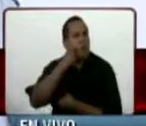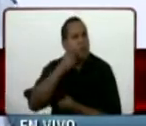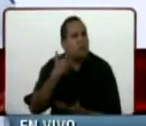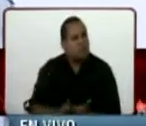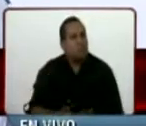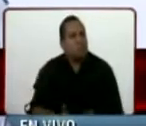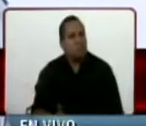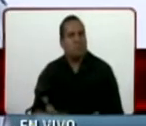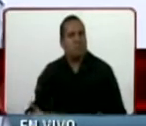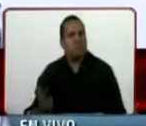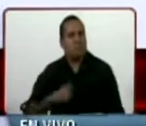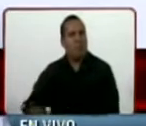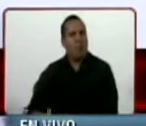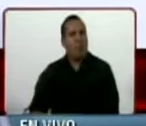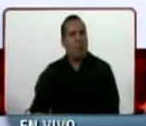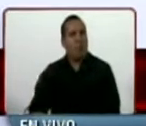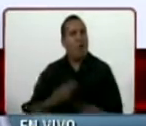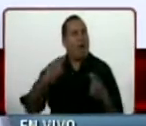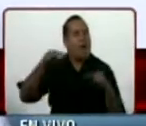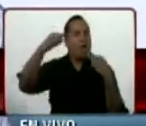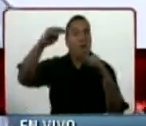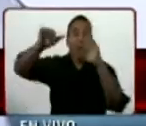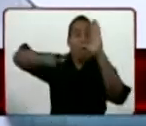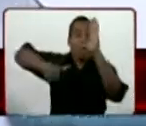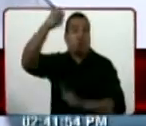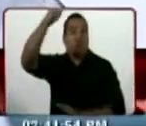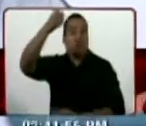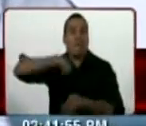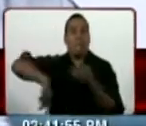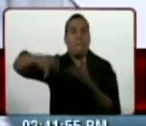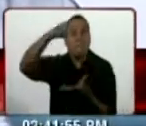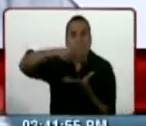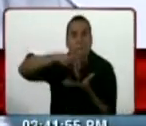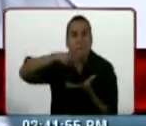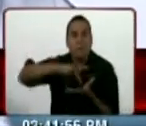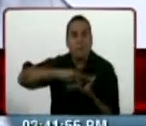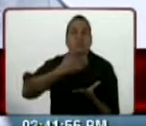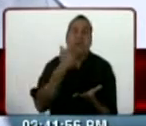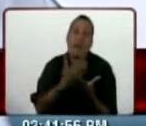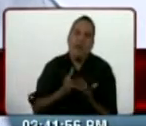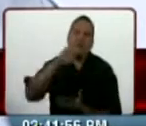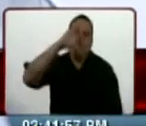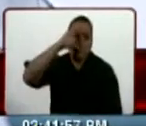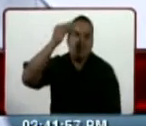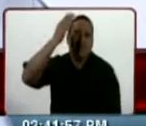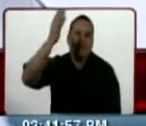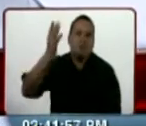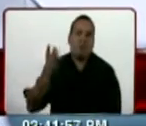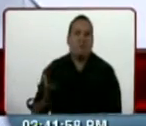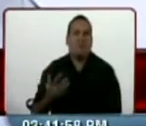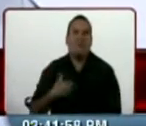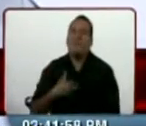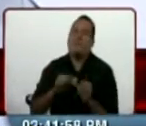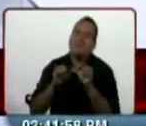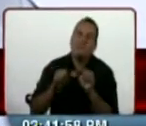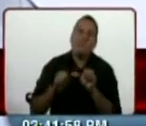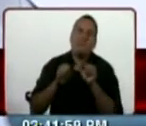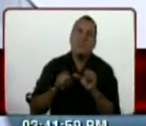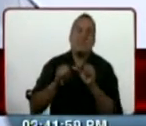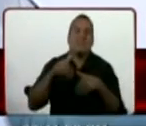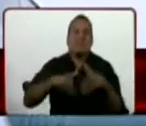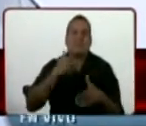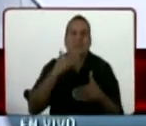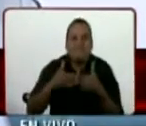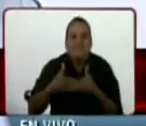estamos en niveles muy altos de participación, gracias a Dios, y ojalá siga así. Si a las 6 de la tarde,